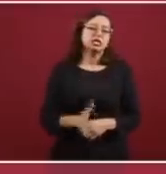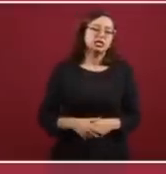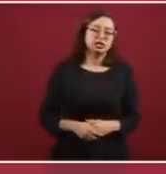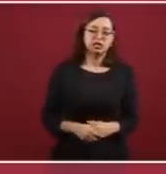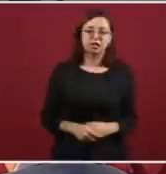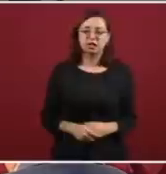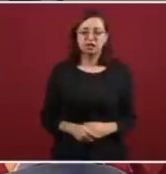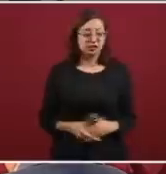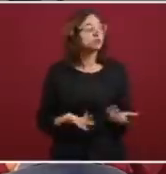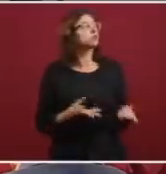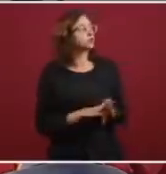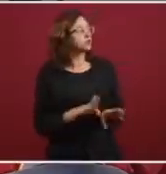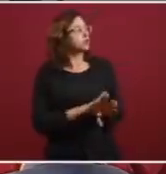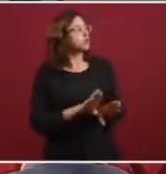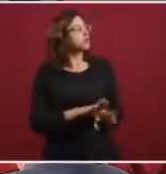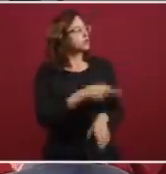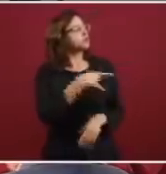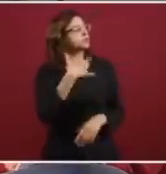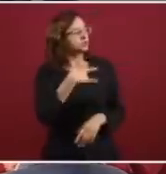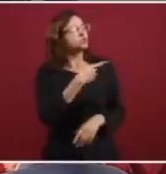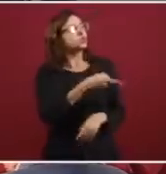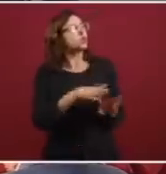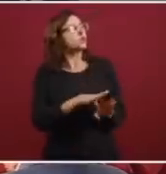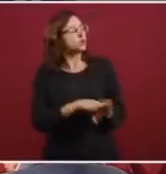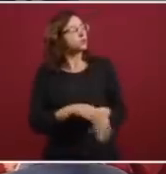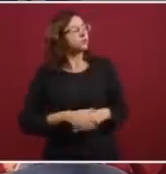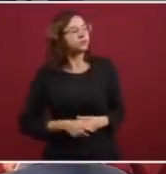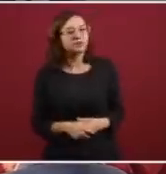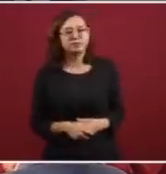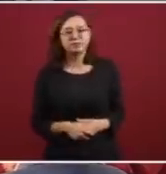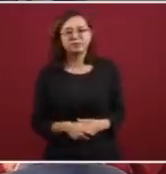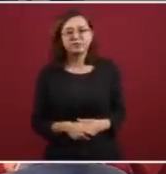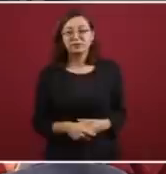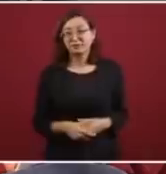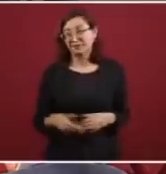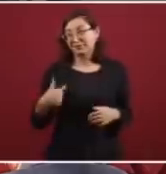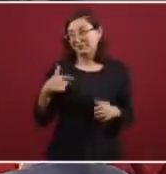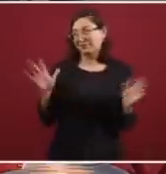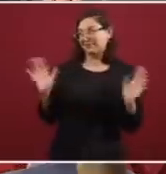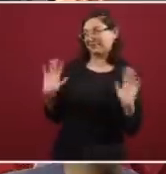¿Cómo ves eso, Ricardo? ¿Tú cómo andas? Ah, bueno.